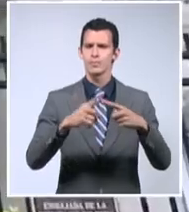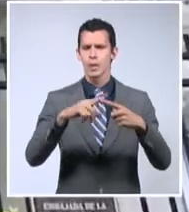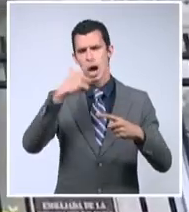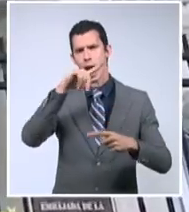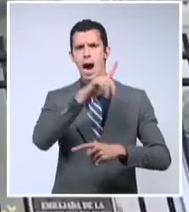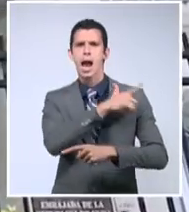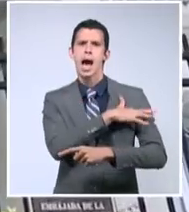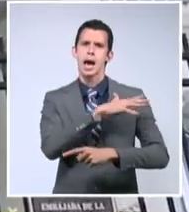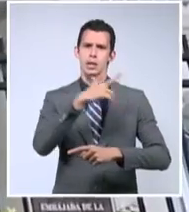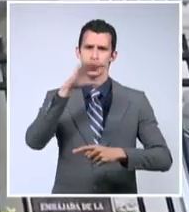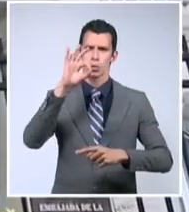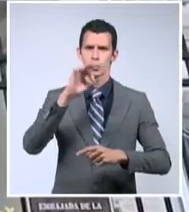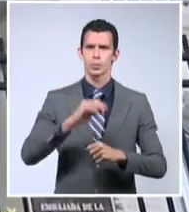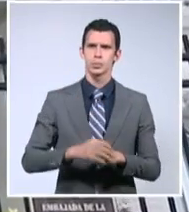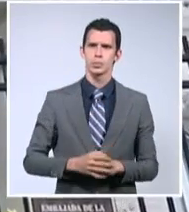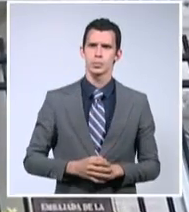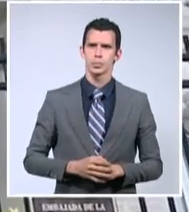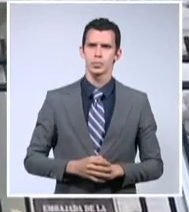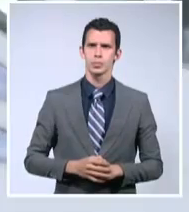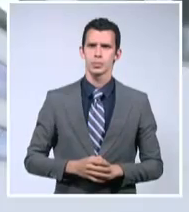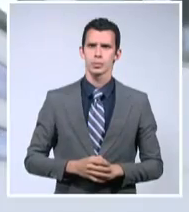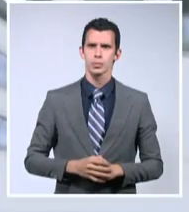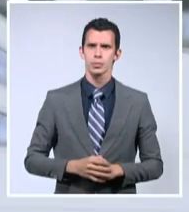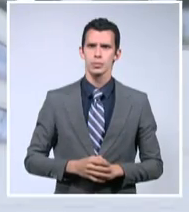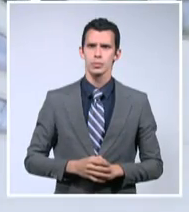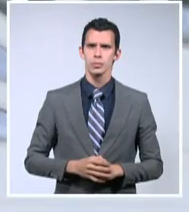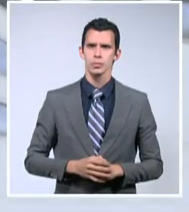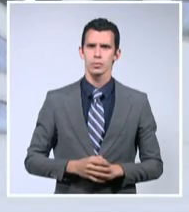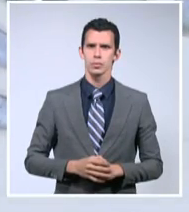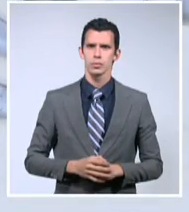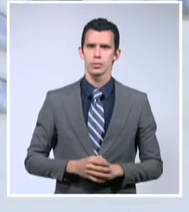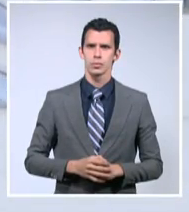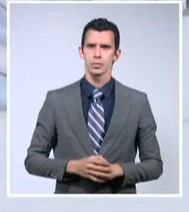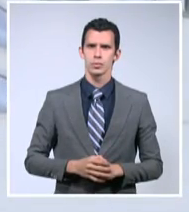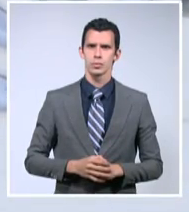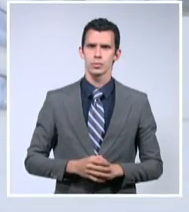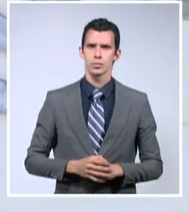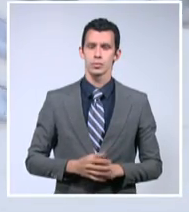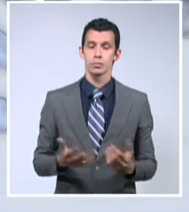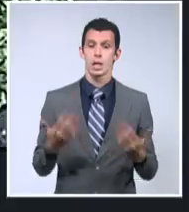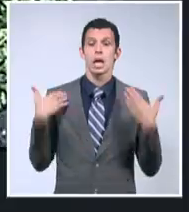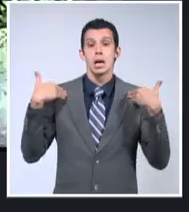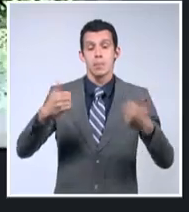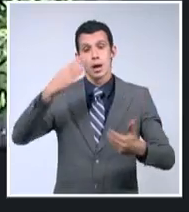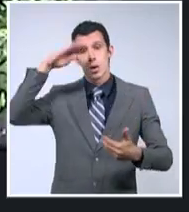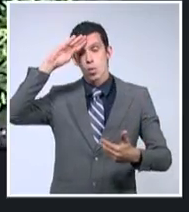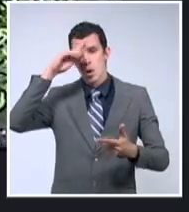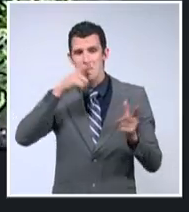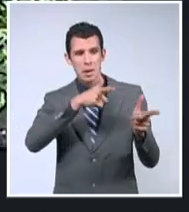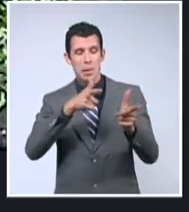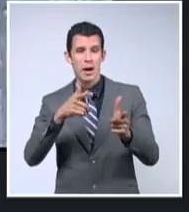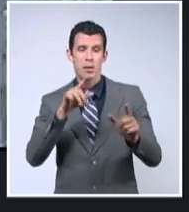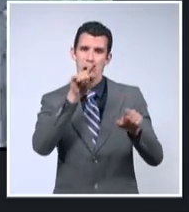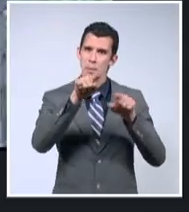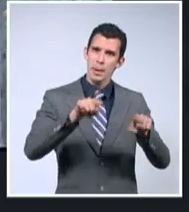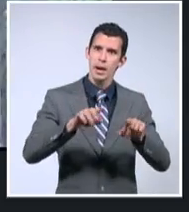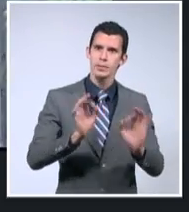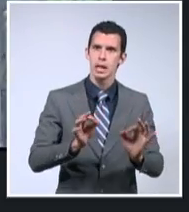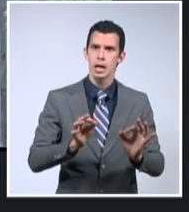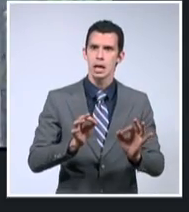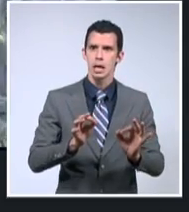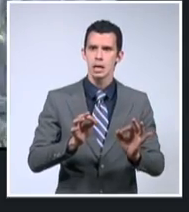Ante el ametrallamiento de la sede diplomática cubana, el gobierno de los Estados Unidos fue incapaz de admitir que se trataba de un hecho